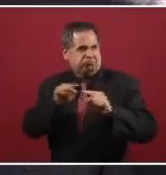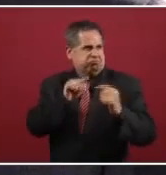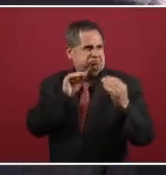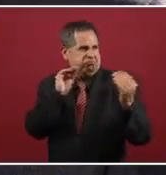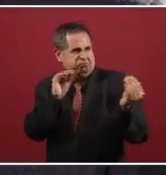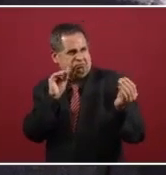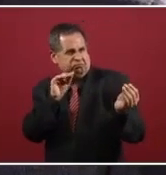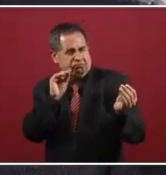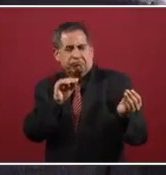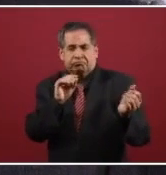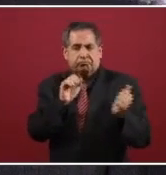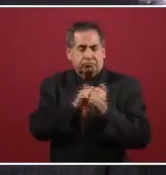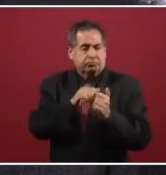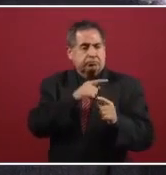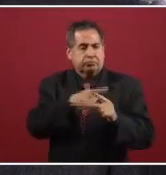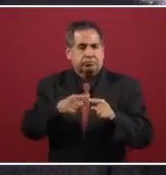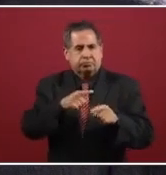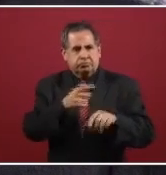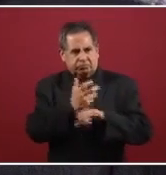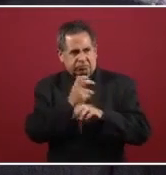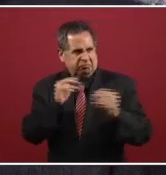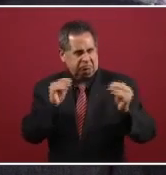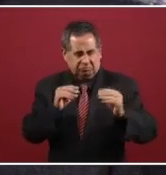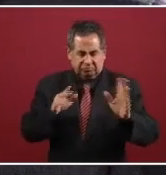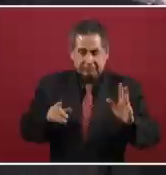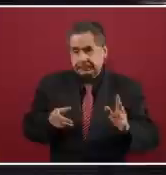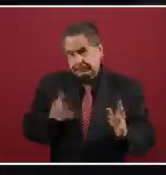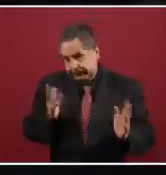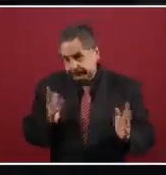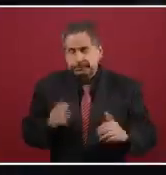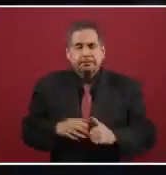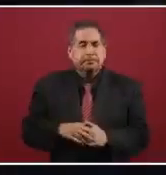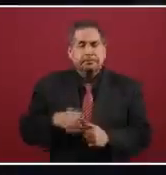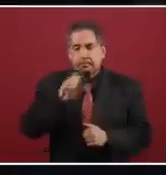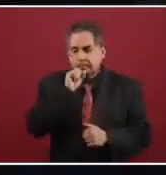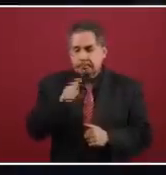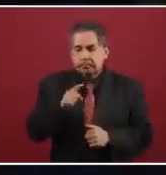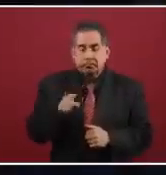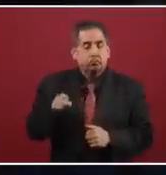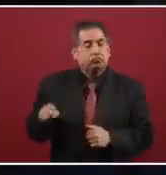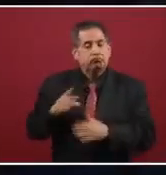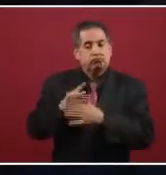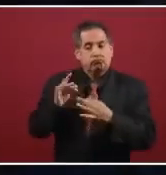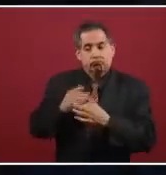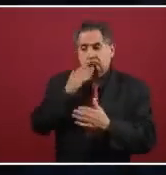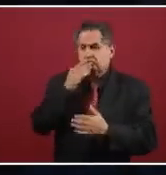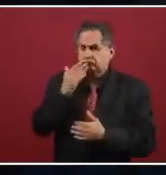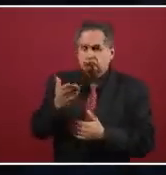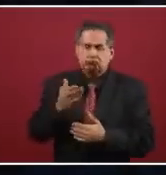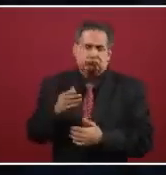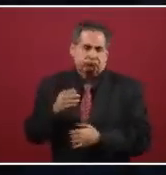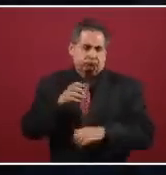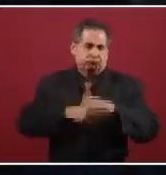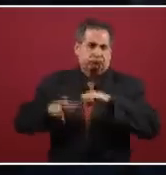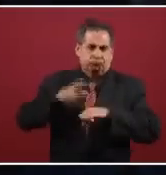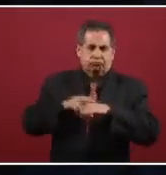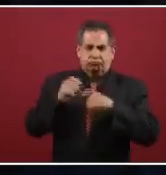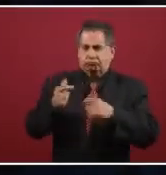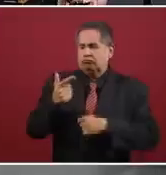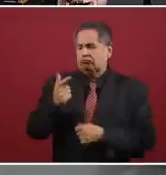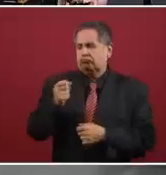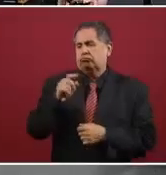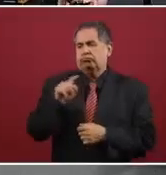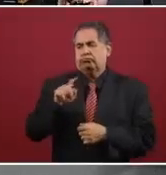diplomacia y los intereses norteamericanos. También elogia de paso el propio embajador emérito, González